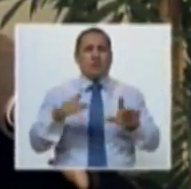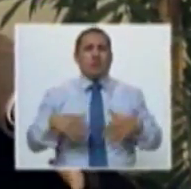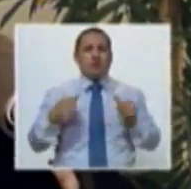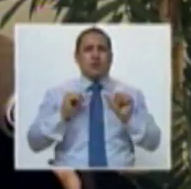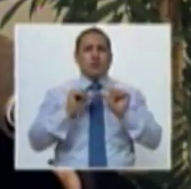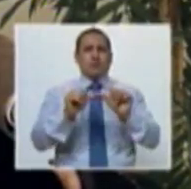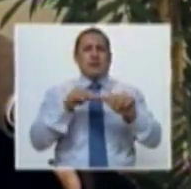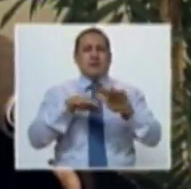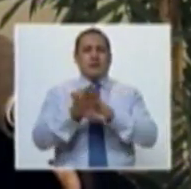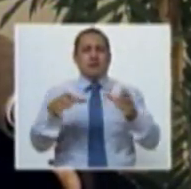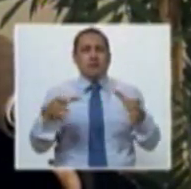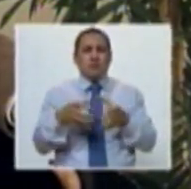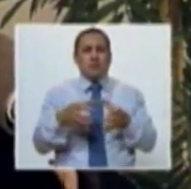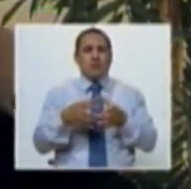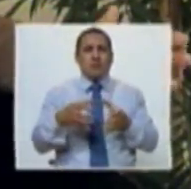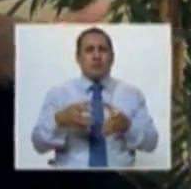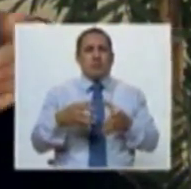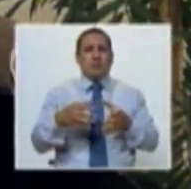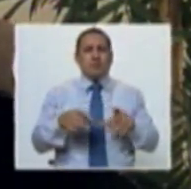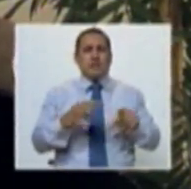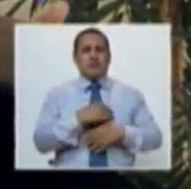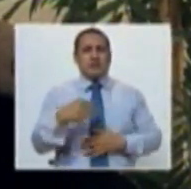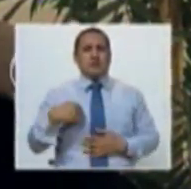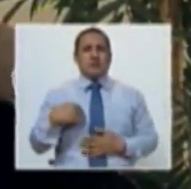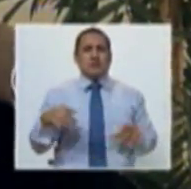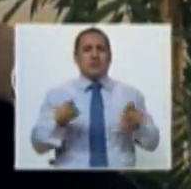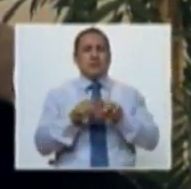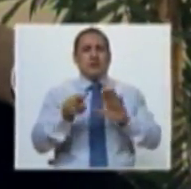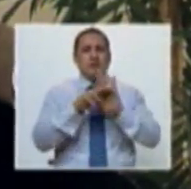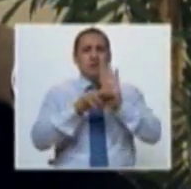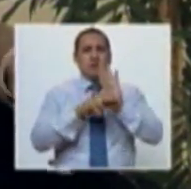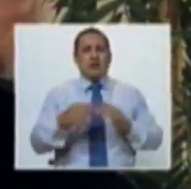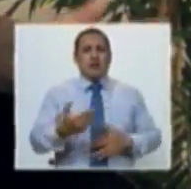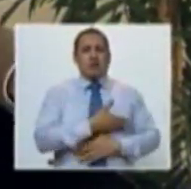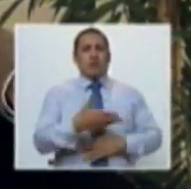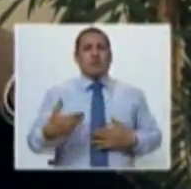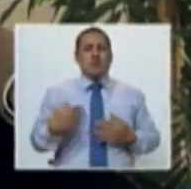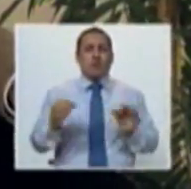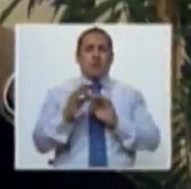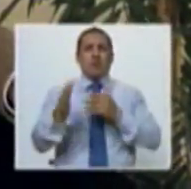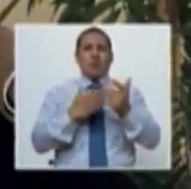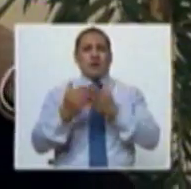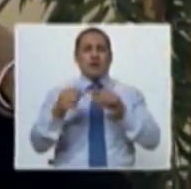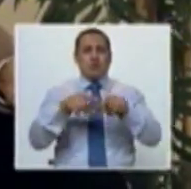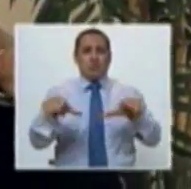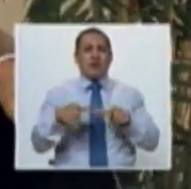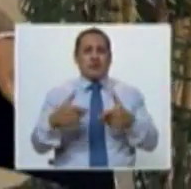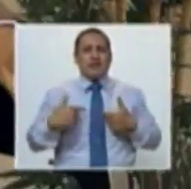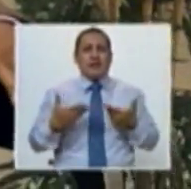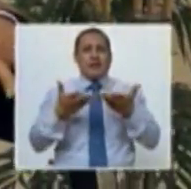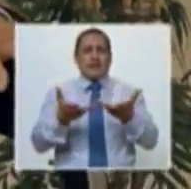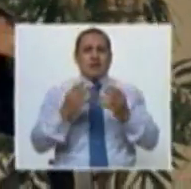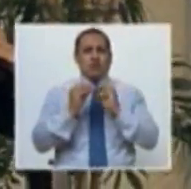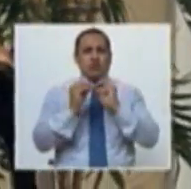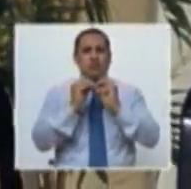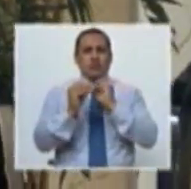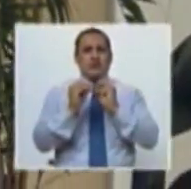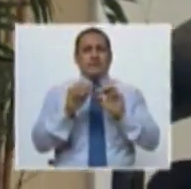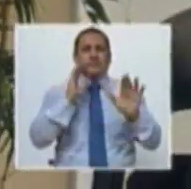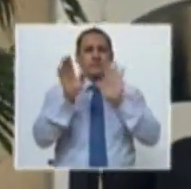en el magisterio. ¿No? Y esas son, creo, normas que el Estado y cualquier Estado civilizado tiene que darse. Y